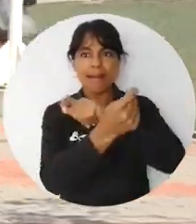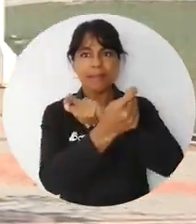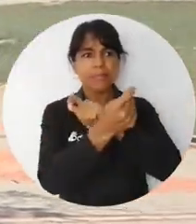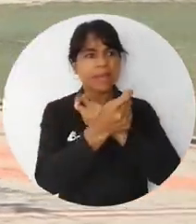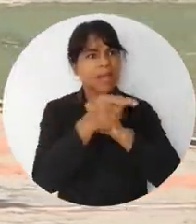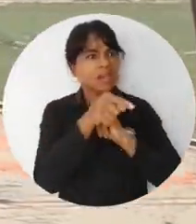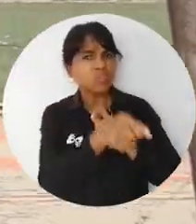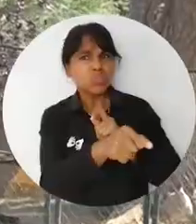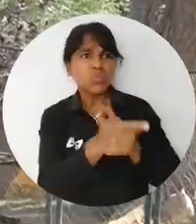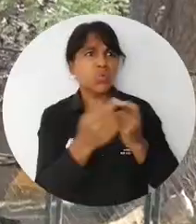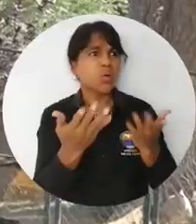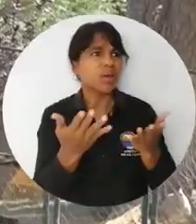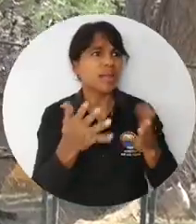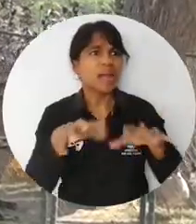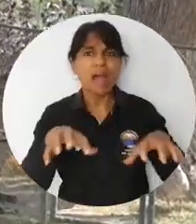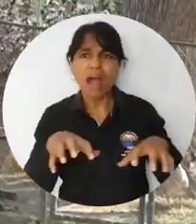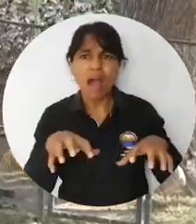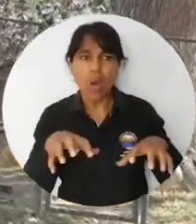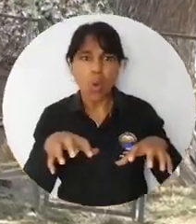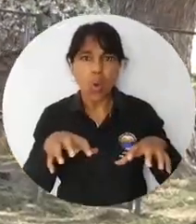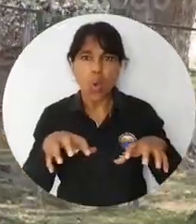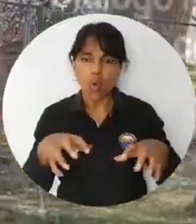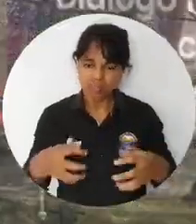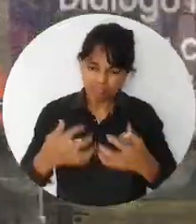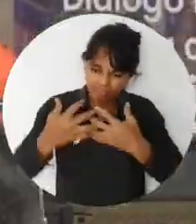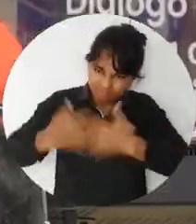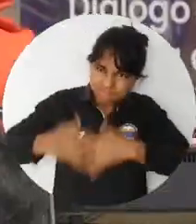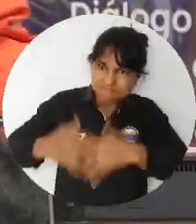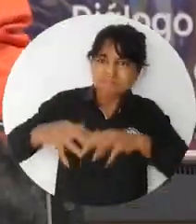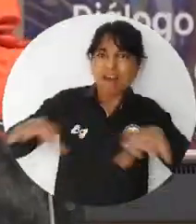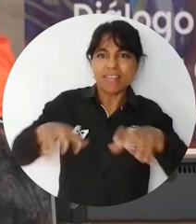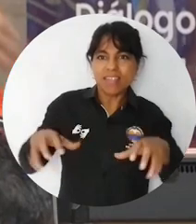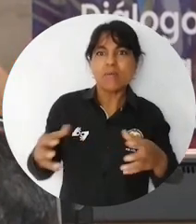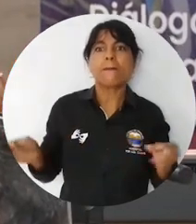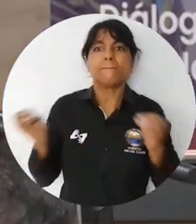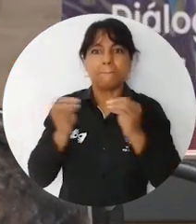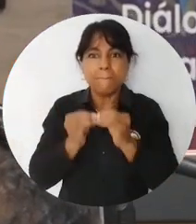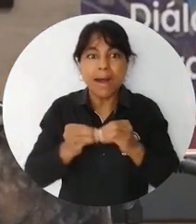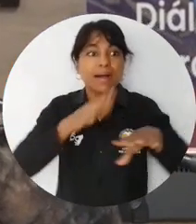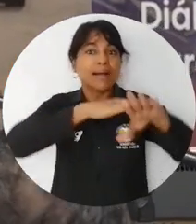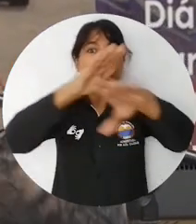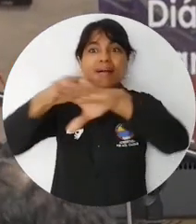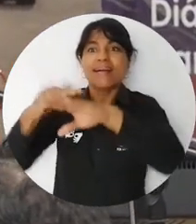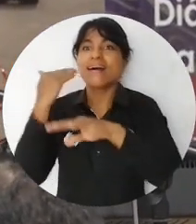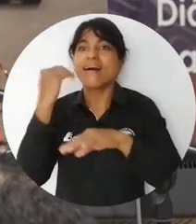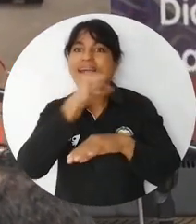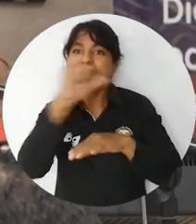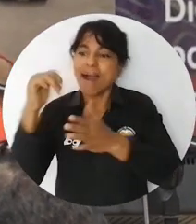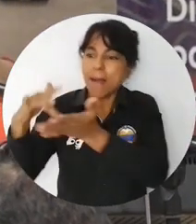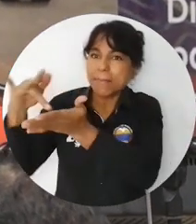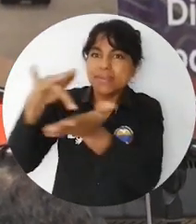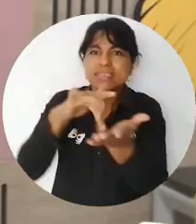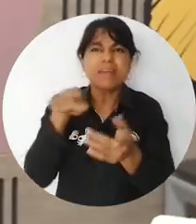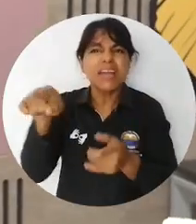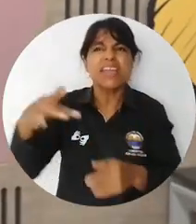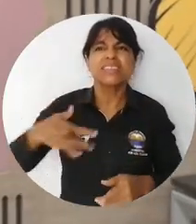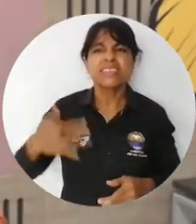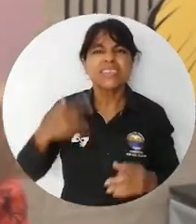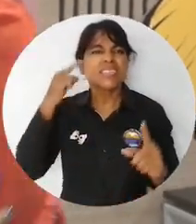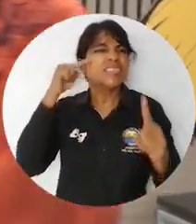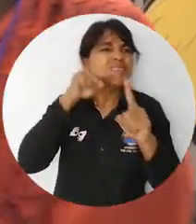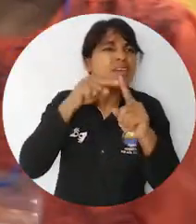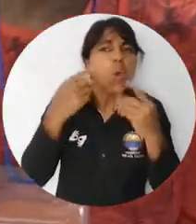fundamentalmente extractivista hacia un modelo productivo, invitando a las mujeres a participar desde su perspectiva